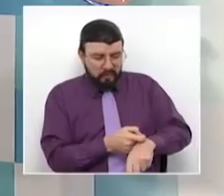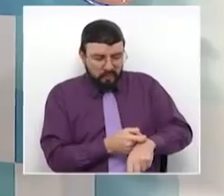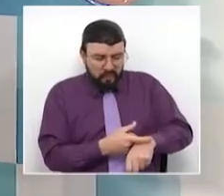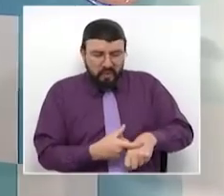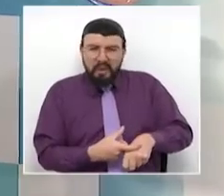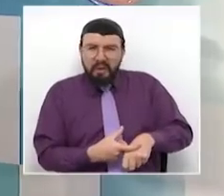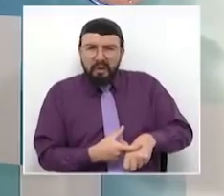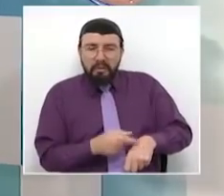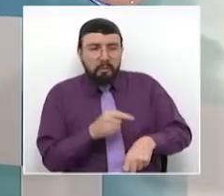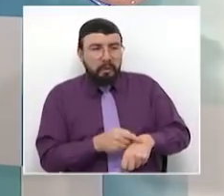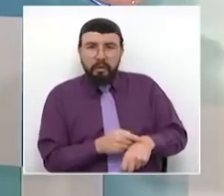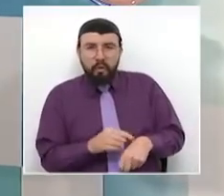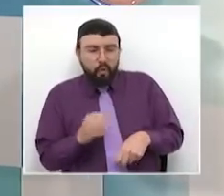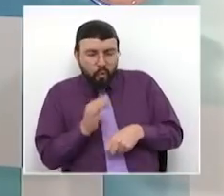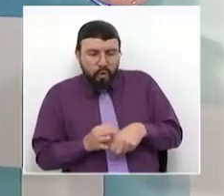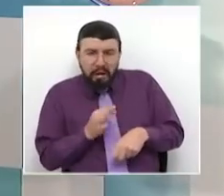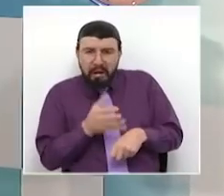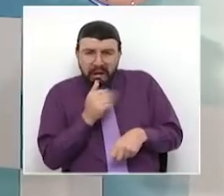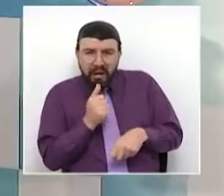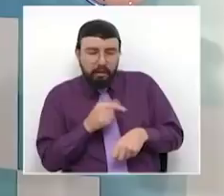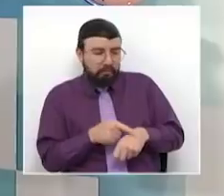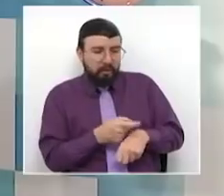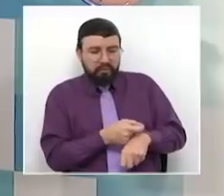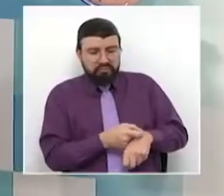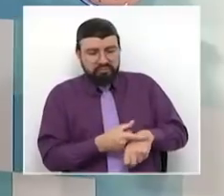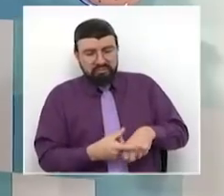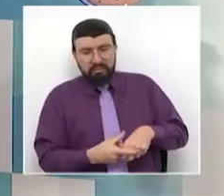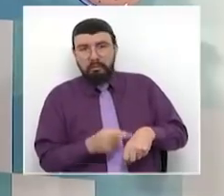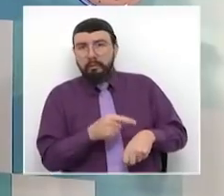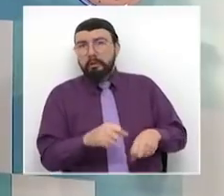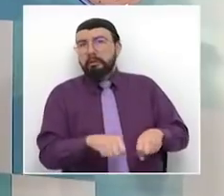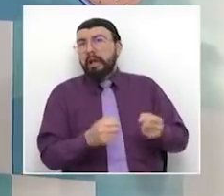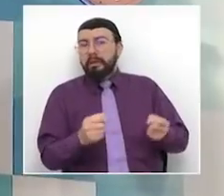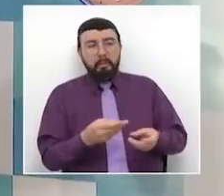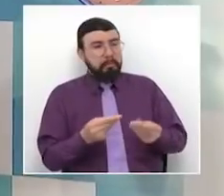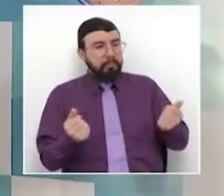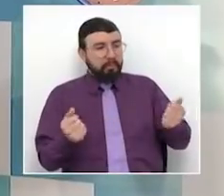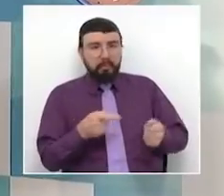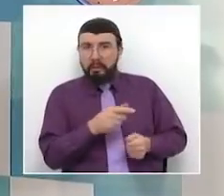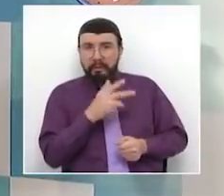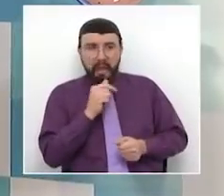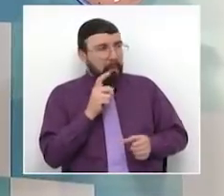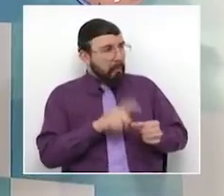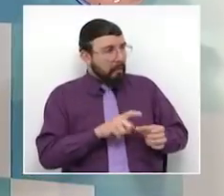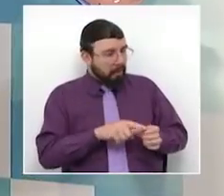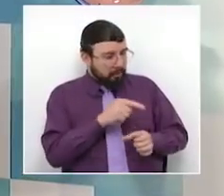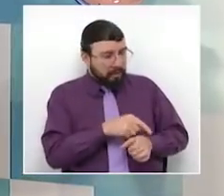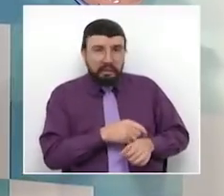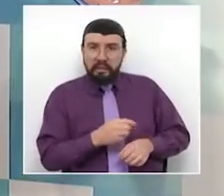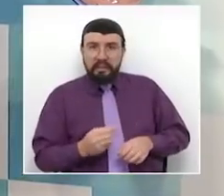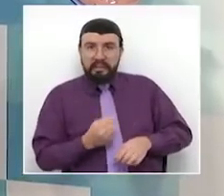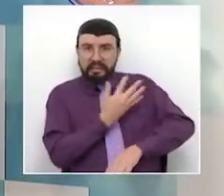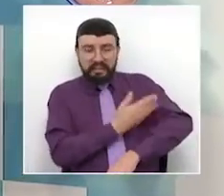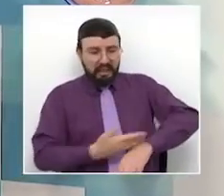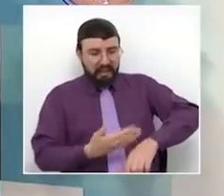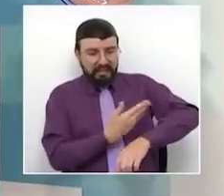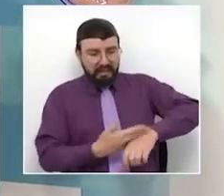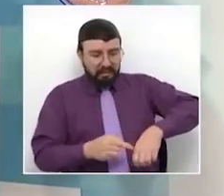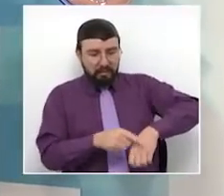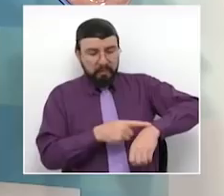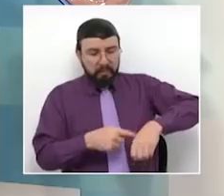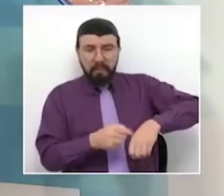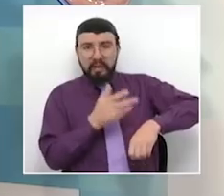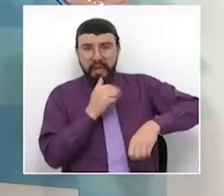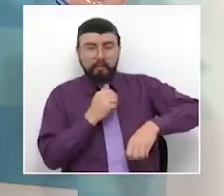cúbito. Eso le pasa acá a la persona con sobrepeso. No le entra sangre, se muere el